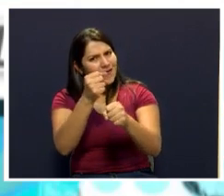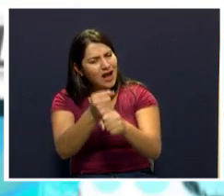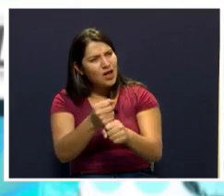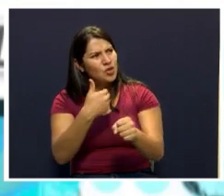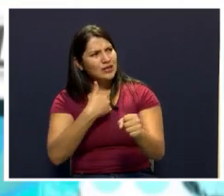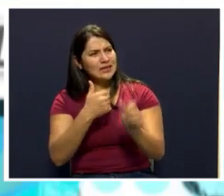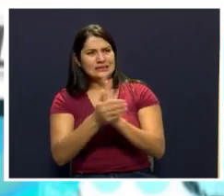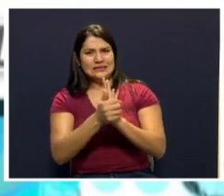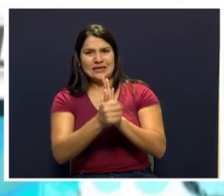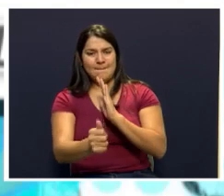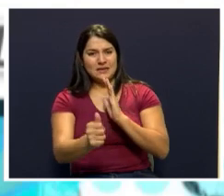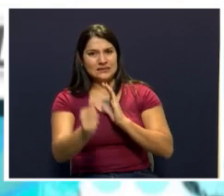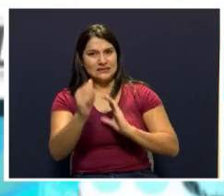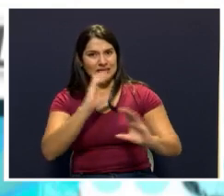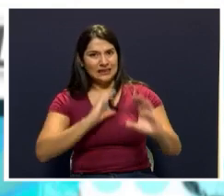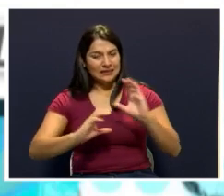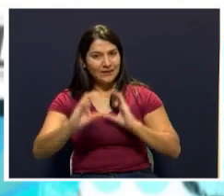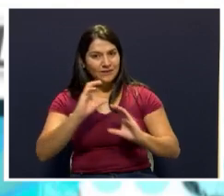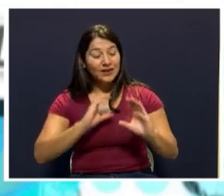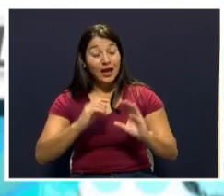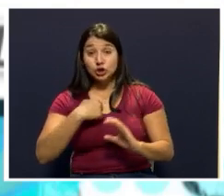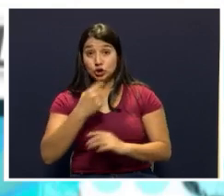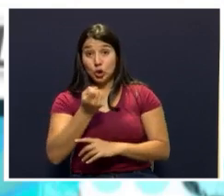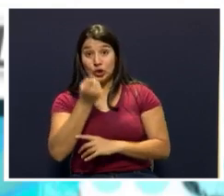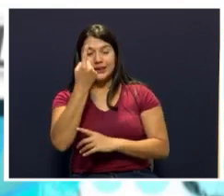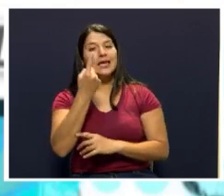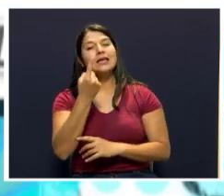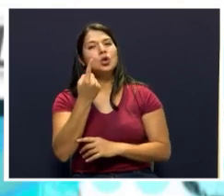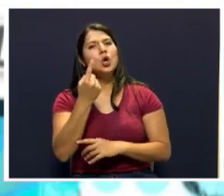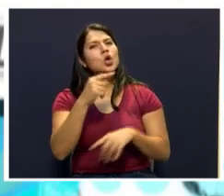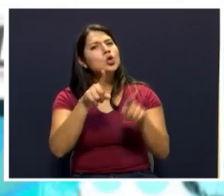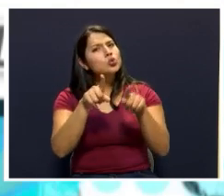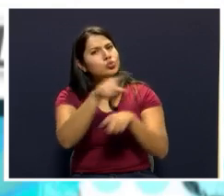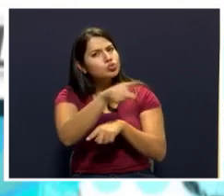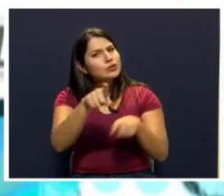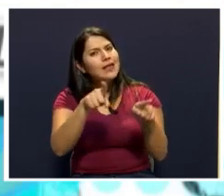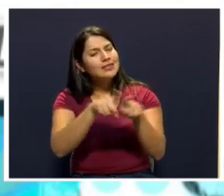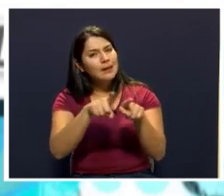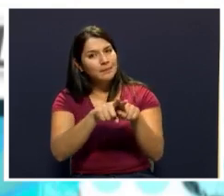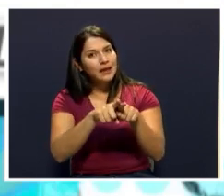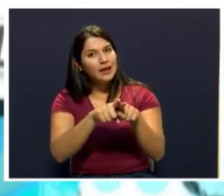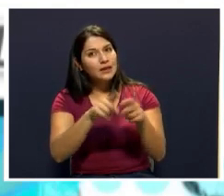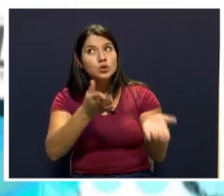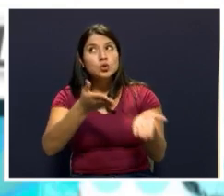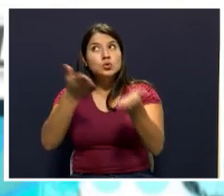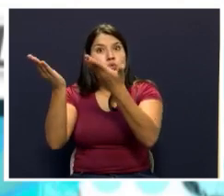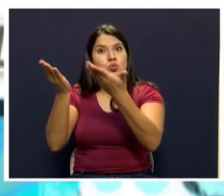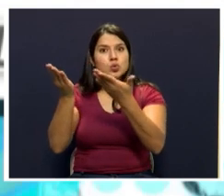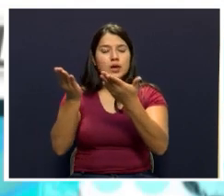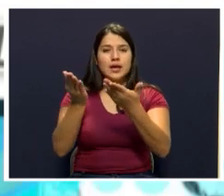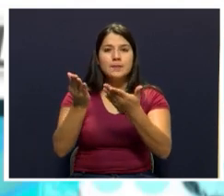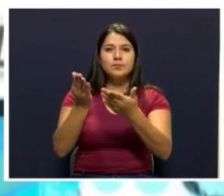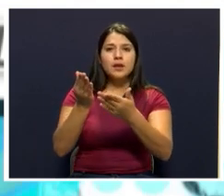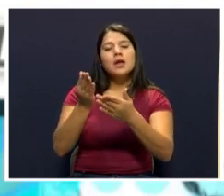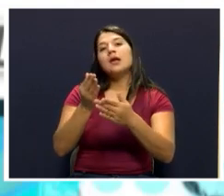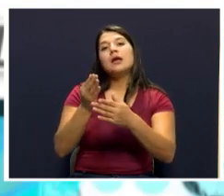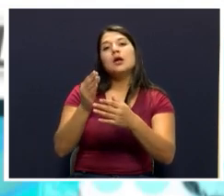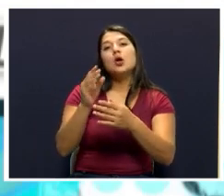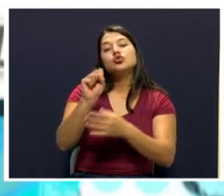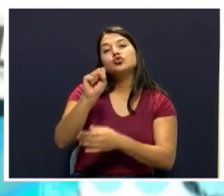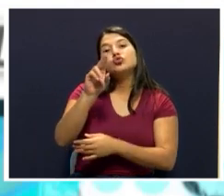no solo en este caso, entiendo que además exportan sueros antiofídicos a distintas partes